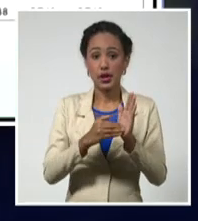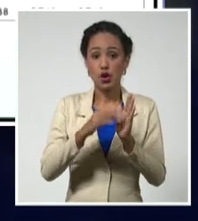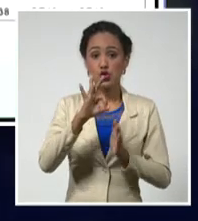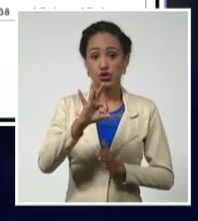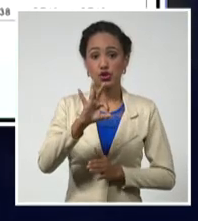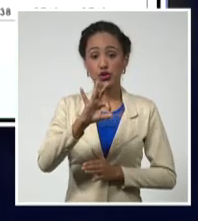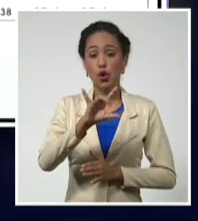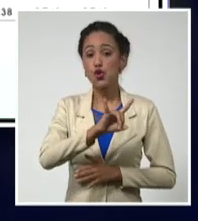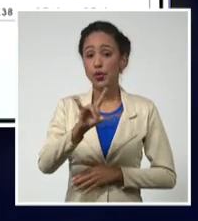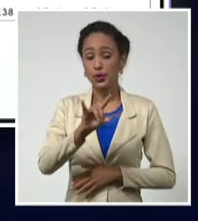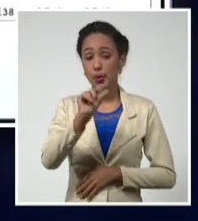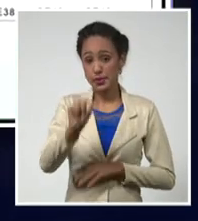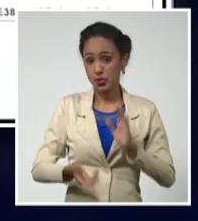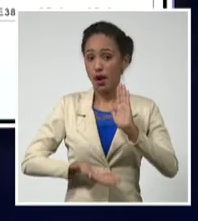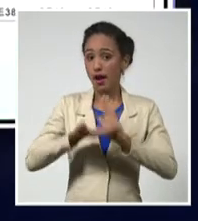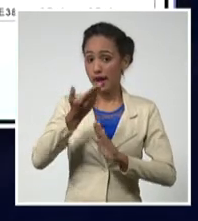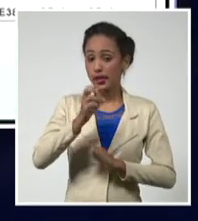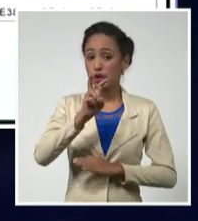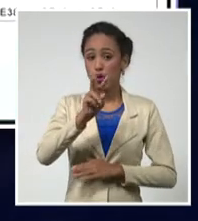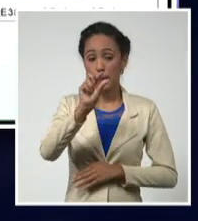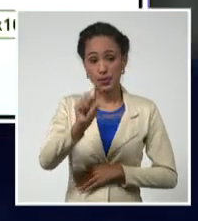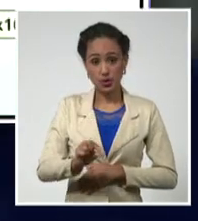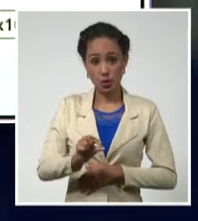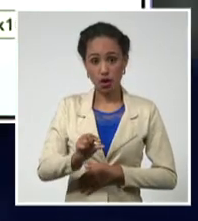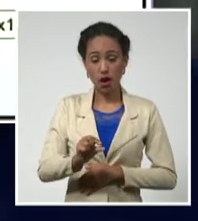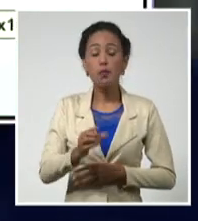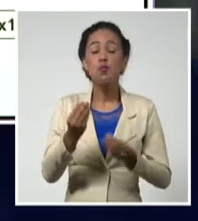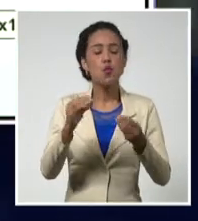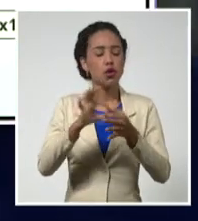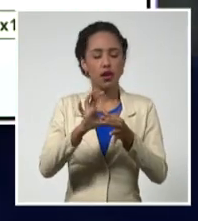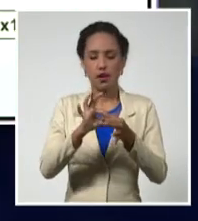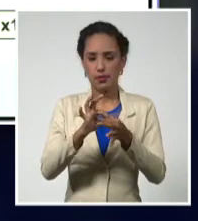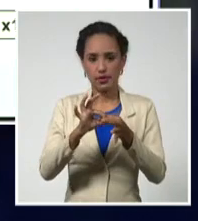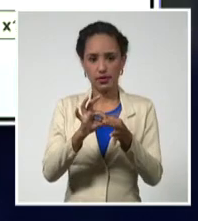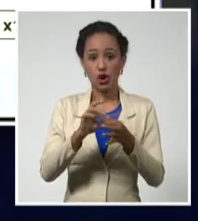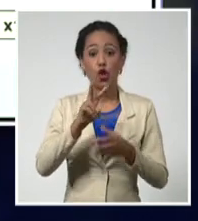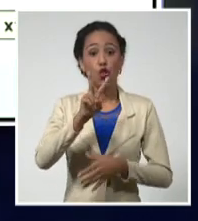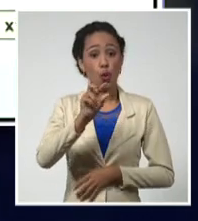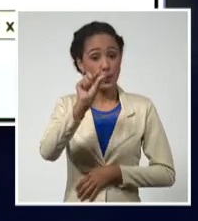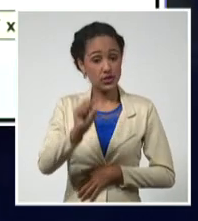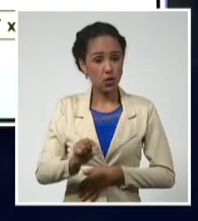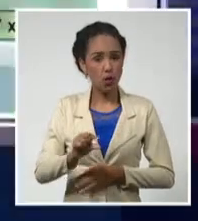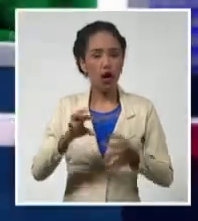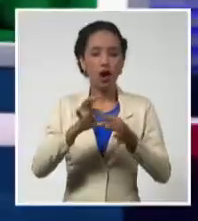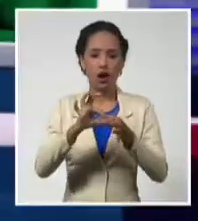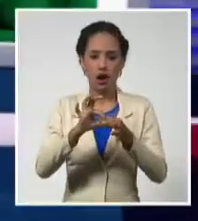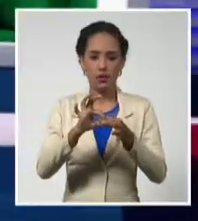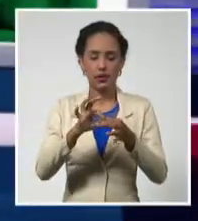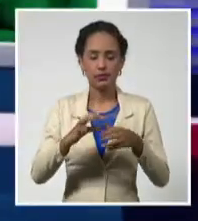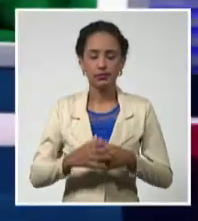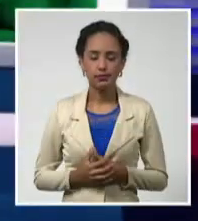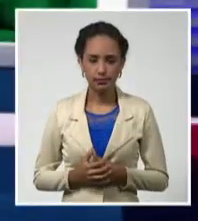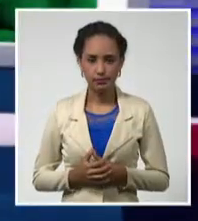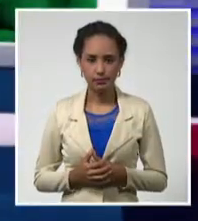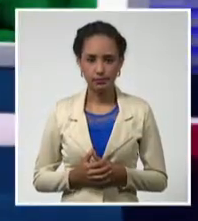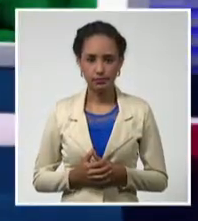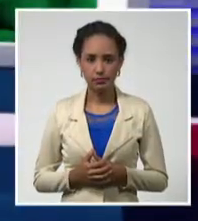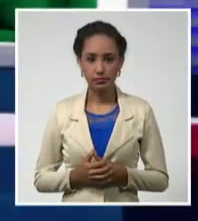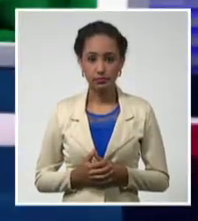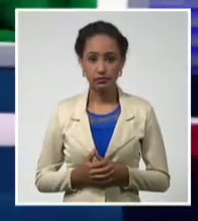5.899 recuperados. 2 pacientes se encuentran en estado crítico, mientras que 3 están en estado grave. El especialista